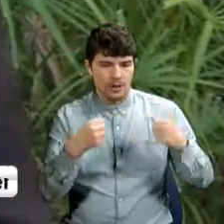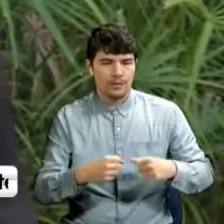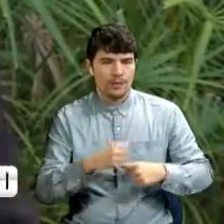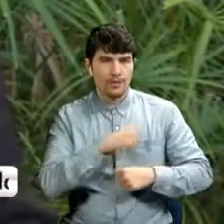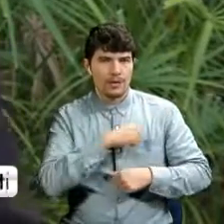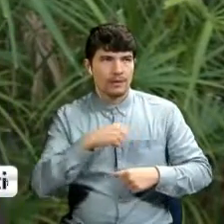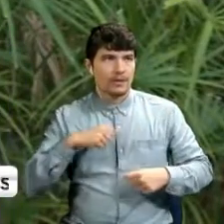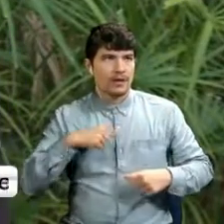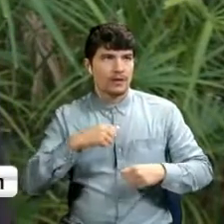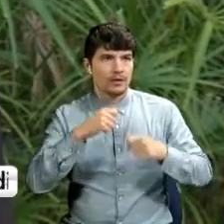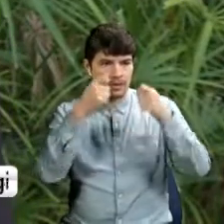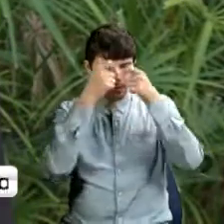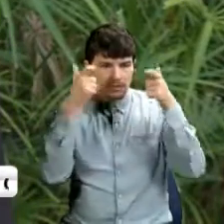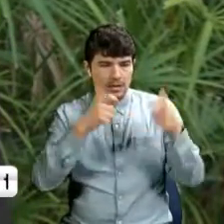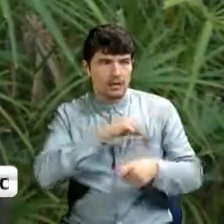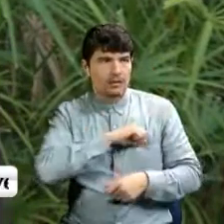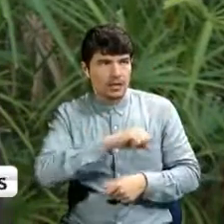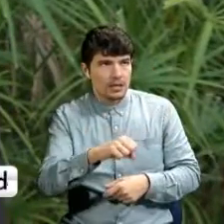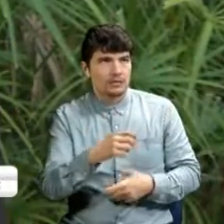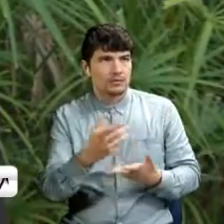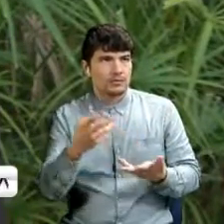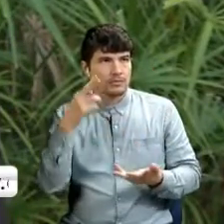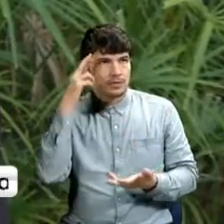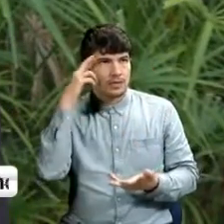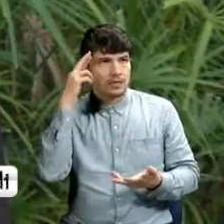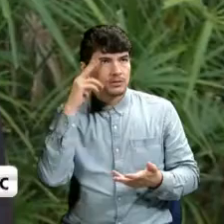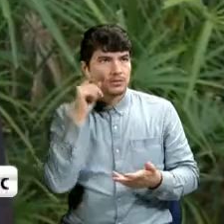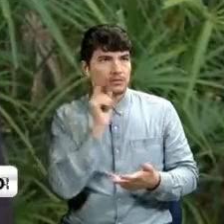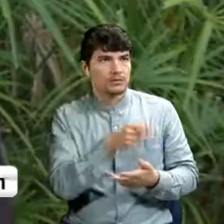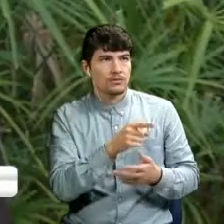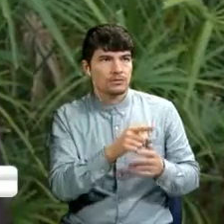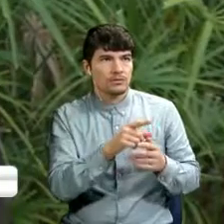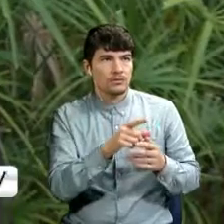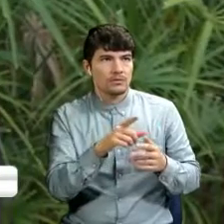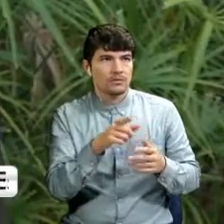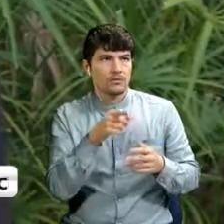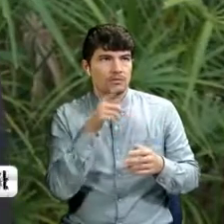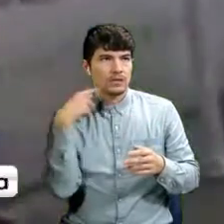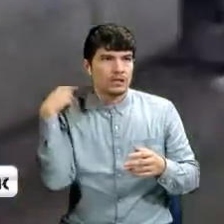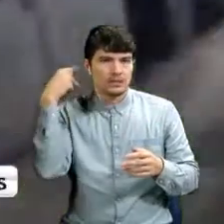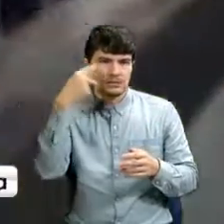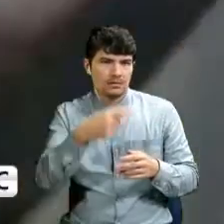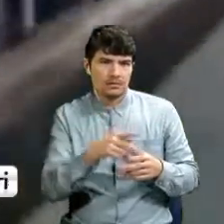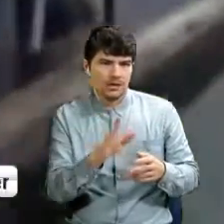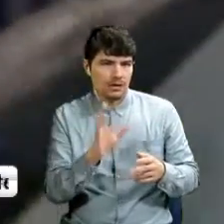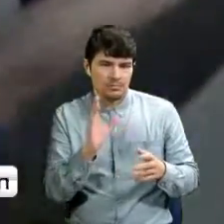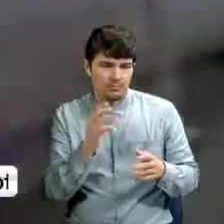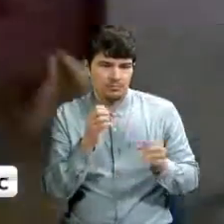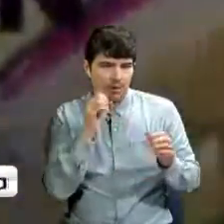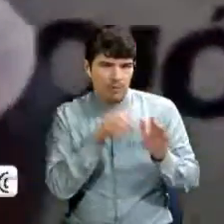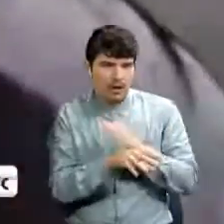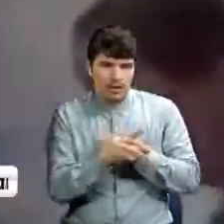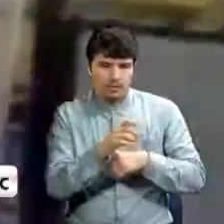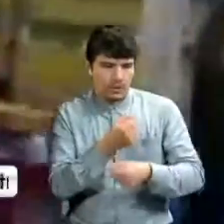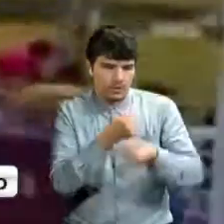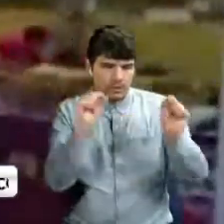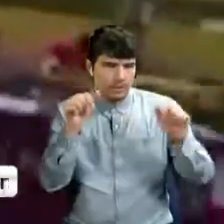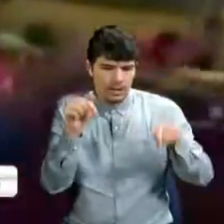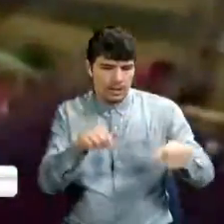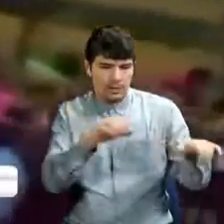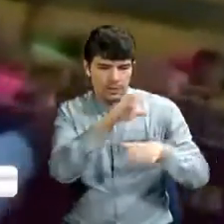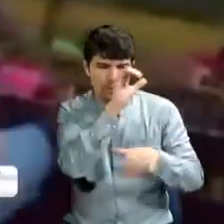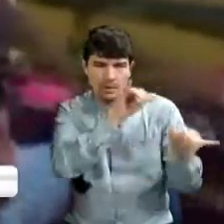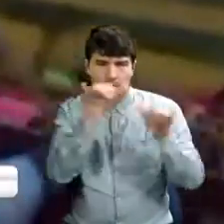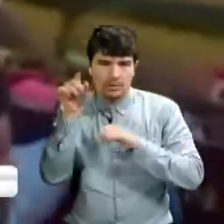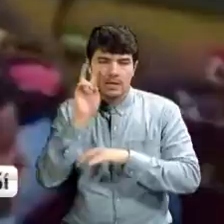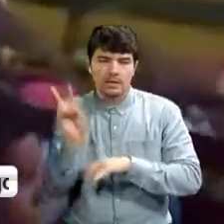del estado de derecho luego francamente esa es simplemente una leyenda que han puesto a circular los hechos violentos registrados en zona de frontera con venezuela